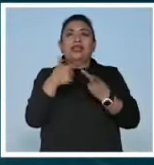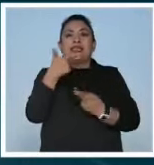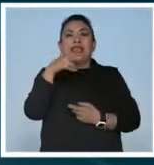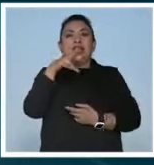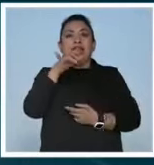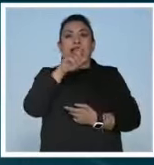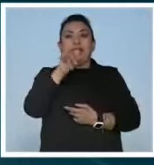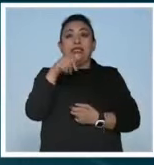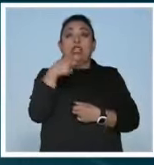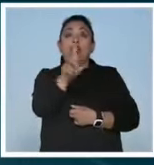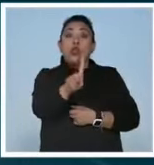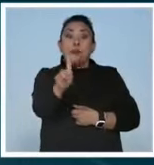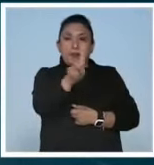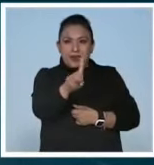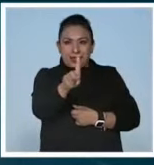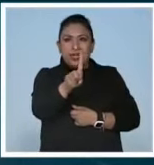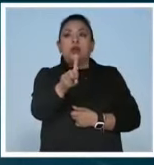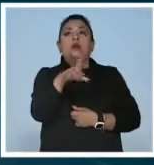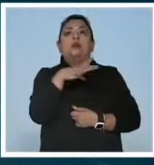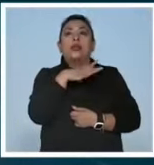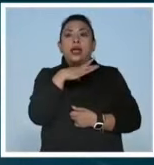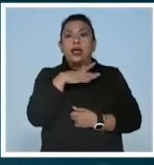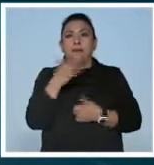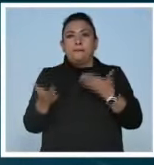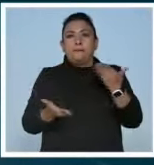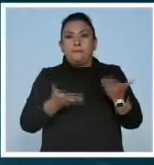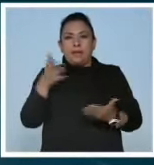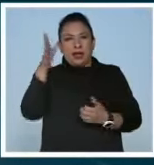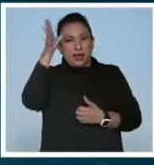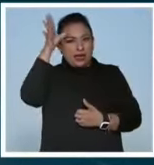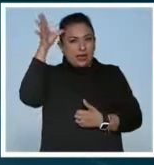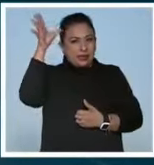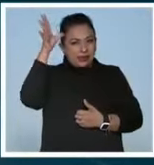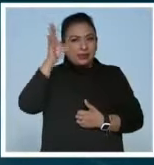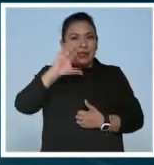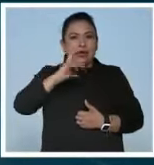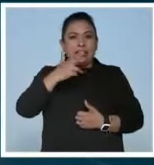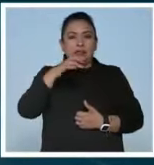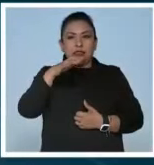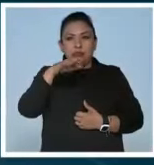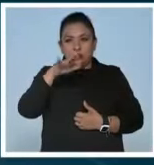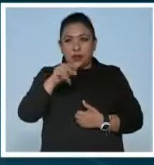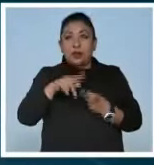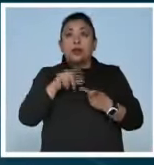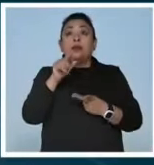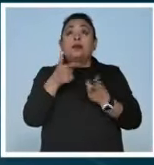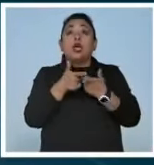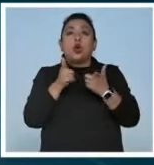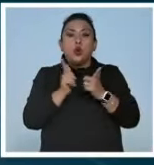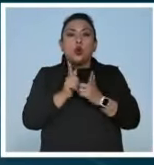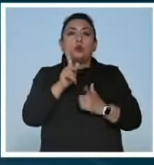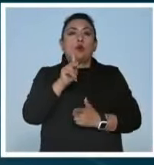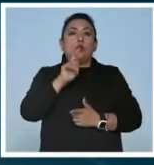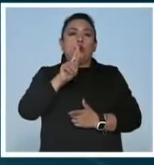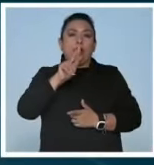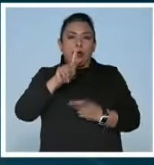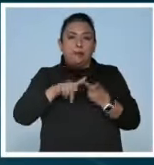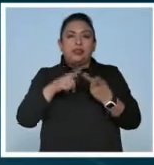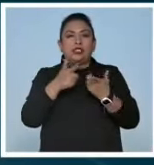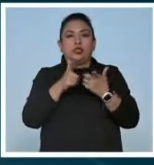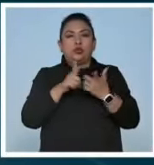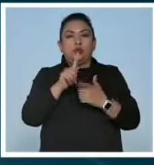el próximo domingo. Vamos a tener danza azteca chichimeca, vamos a tener grupos purépechas, grupos